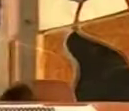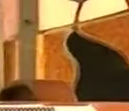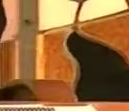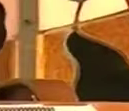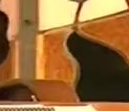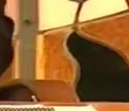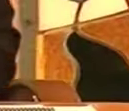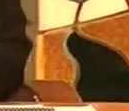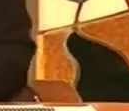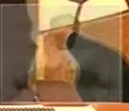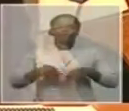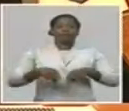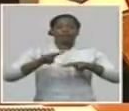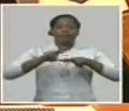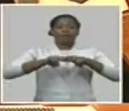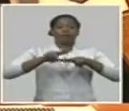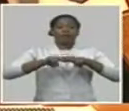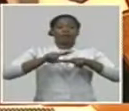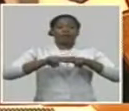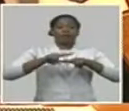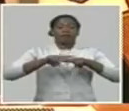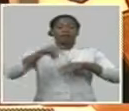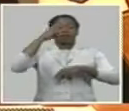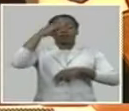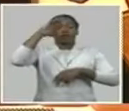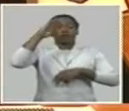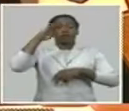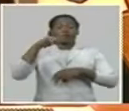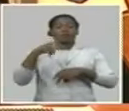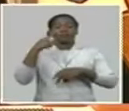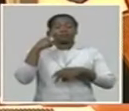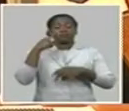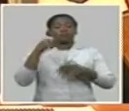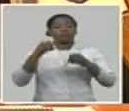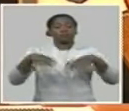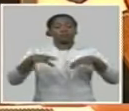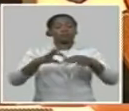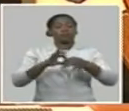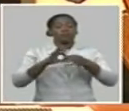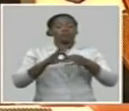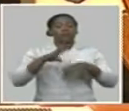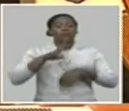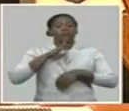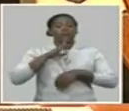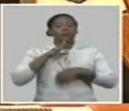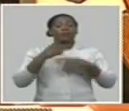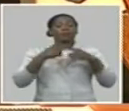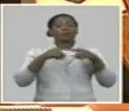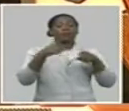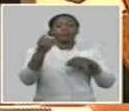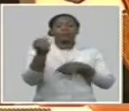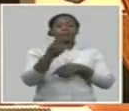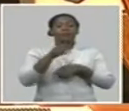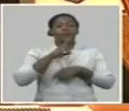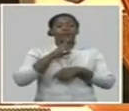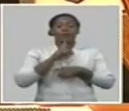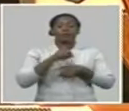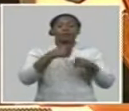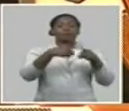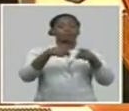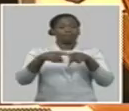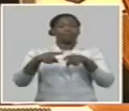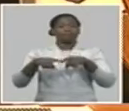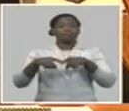la capital del país no sólo tiene que enfrentar el desafío del agua tiene que enfrentar numerosas medidas también que aplicar en